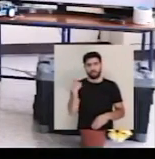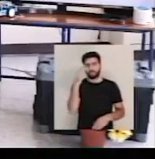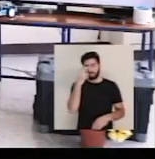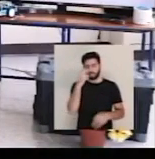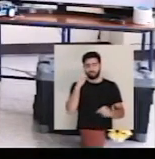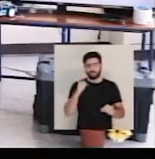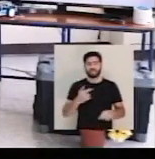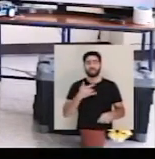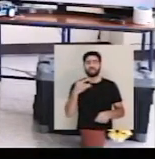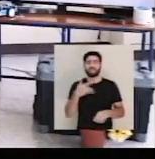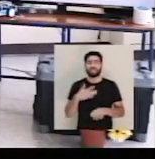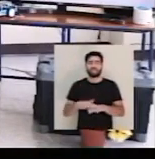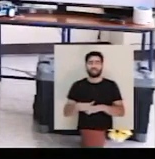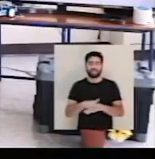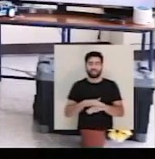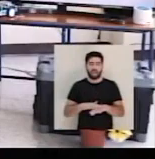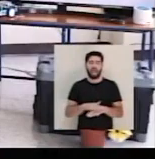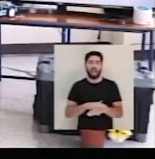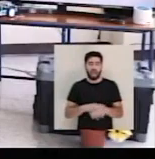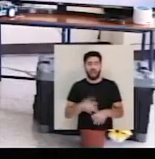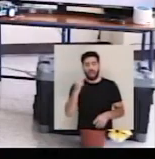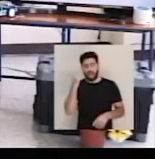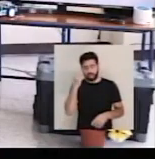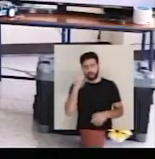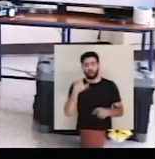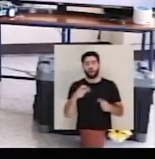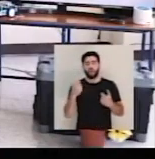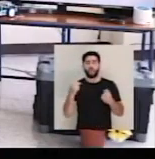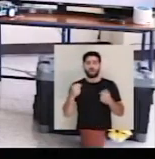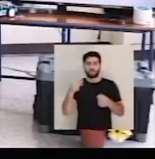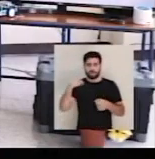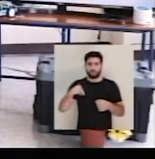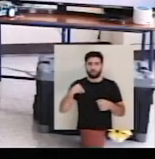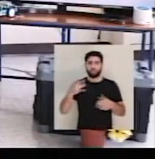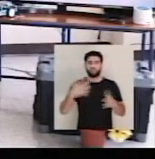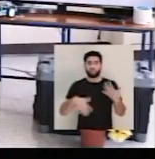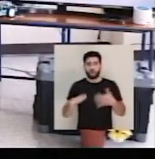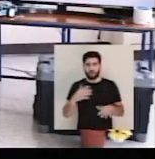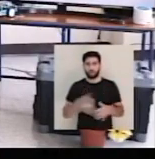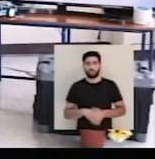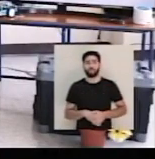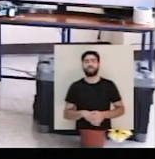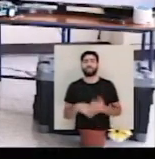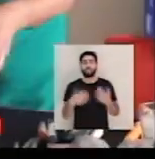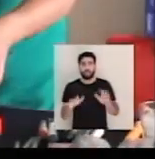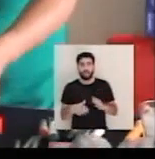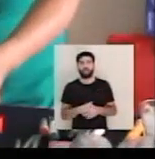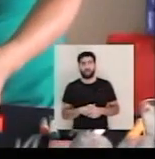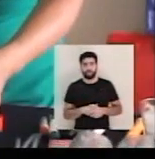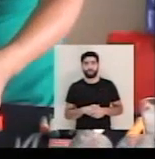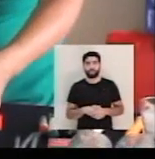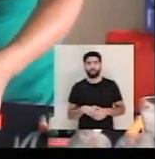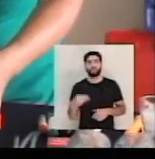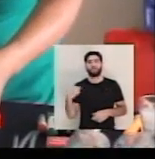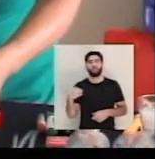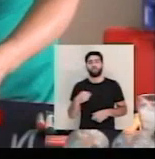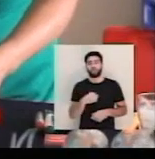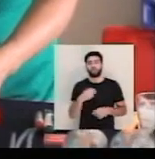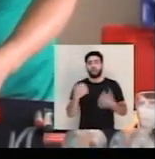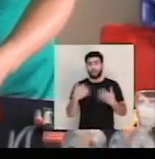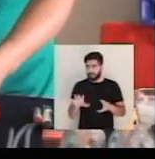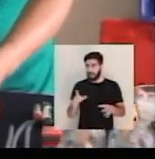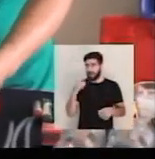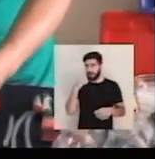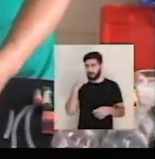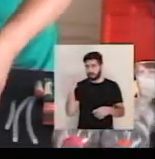con discapacidad visual puedan apoyarnos y aprender a hacer este juego. Vamos a ir colocando entonces nuestros cubos